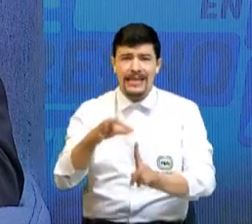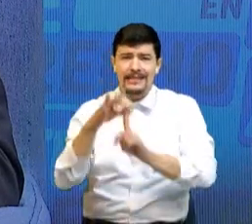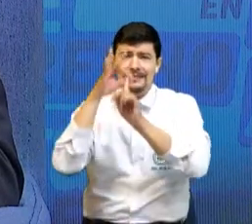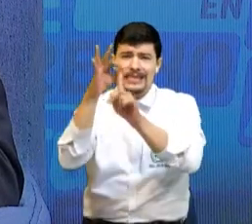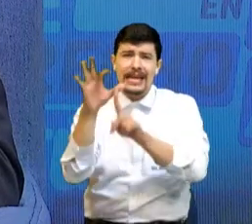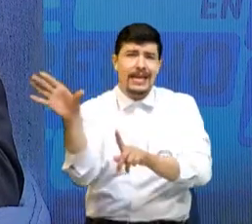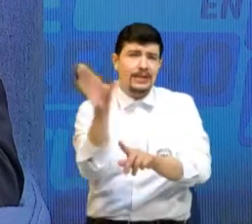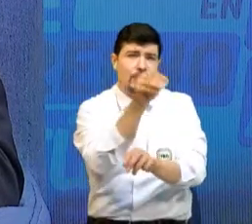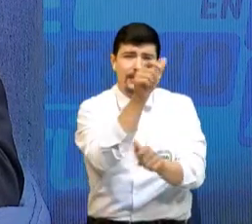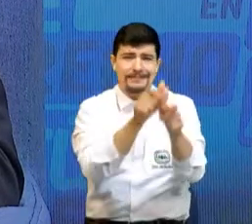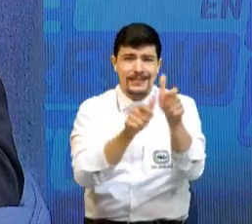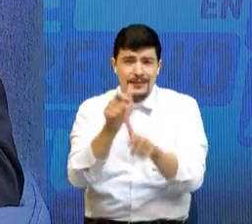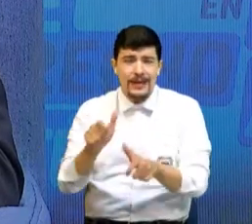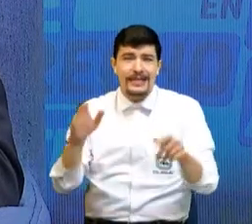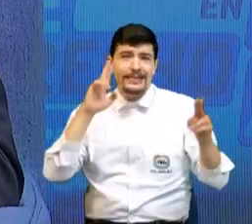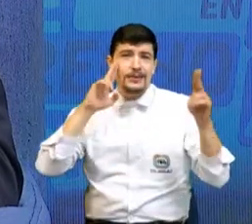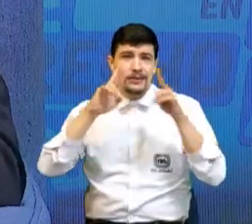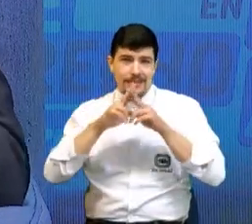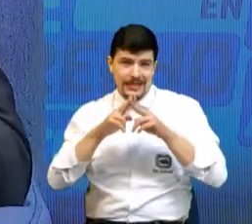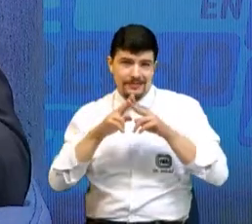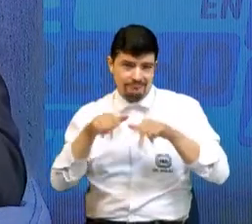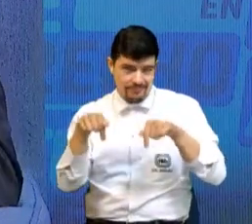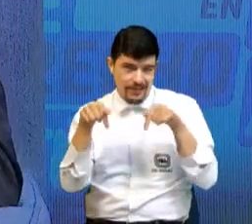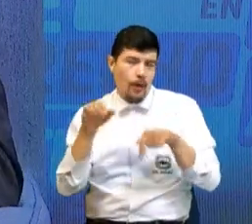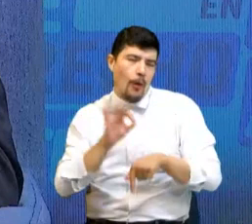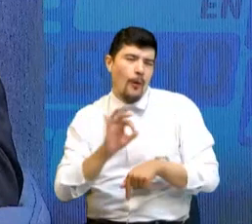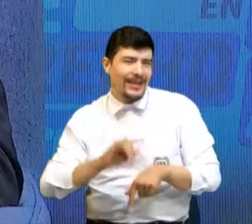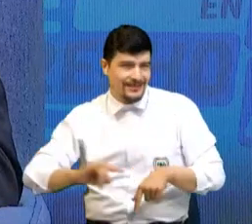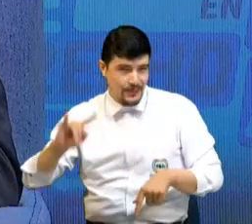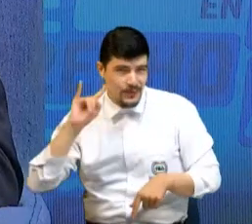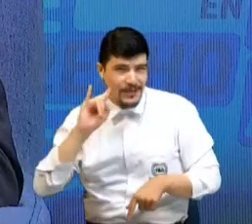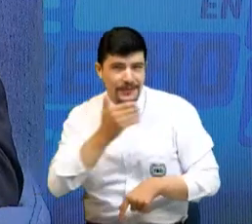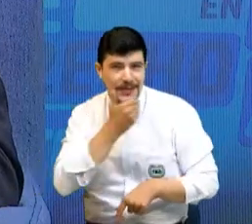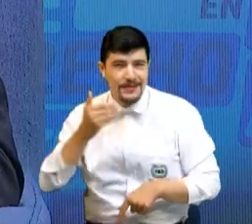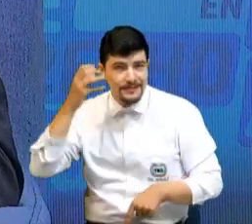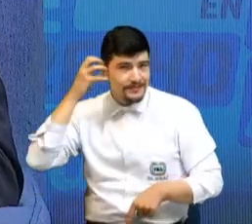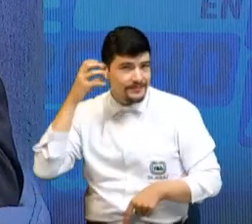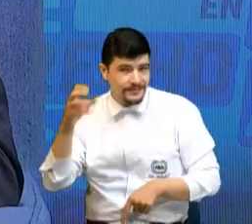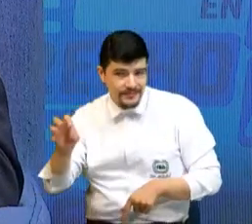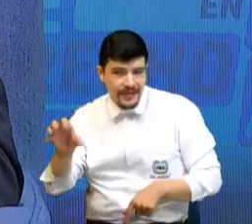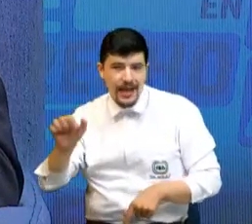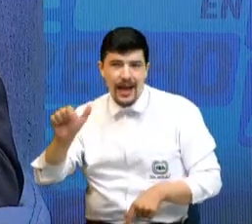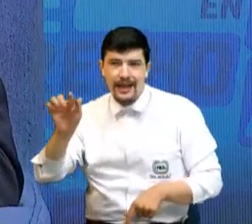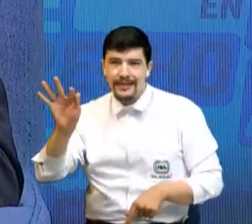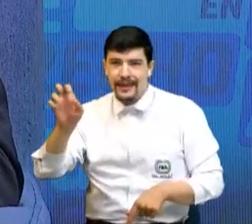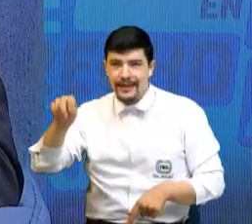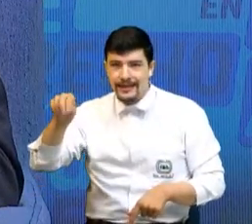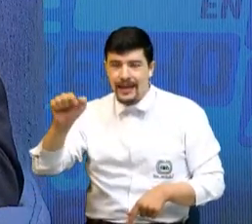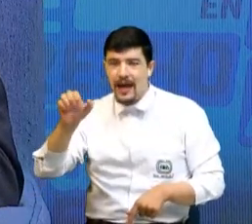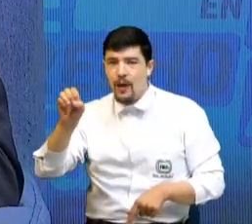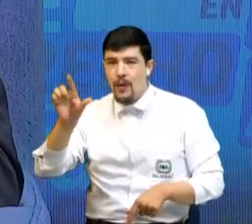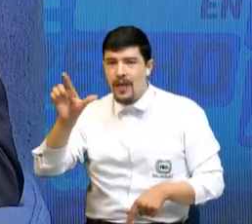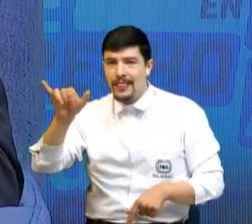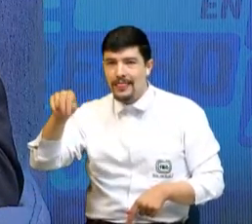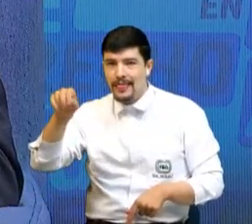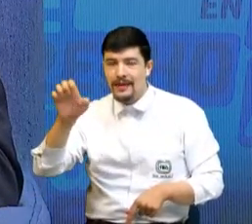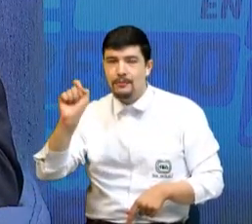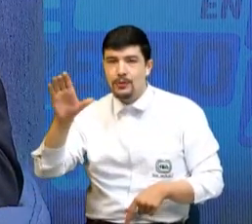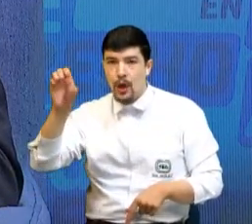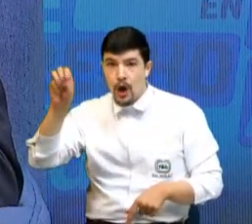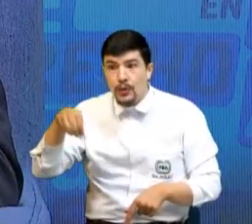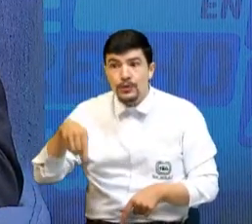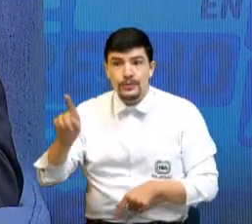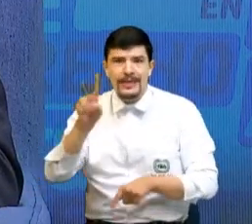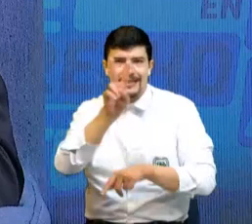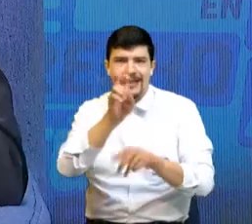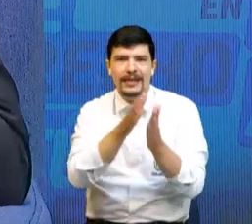las personas que nos ven a través de, o nos escuchan mejor, a través de radioalternaonline.com, que nos retransmiten de 7 a 8